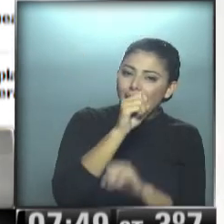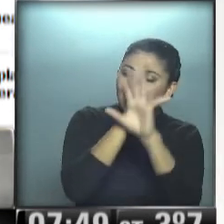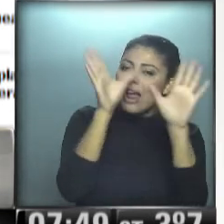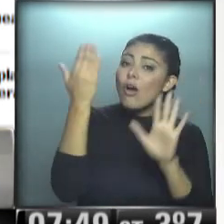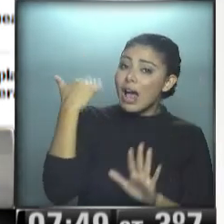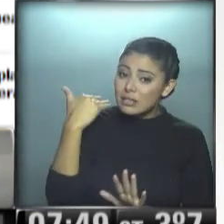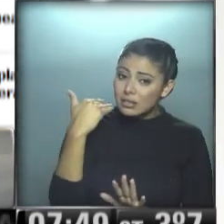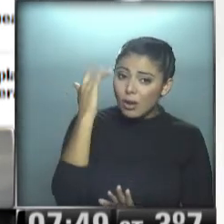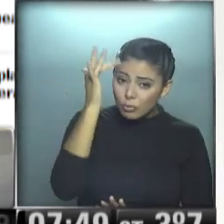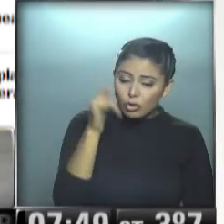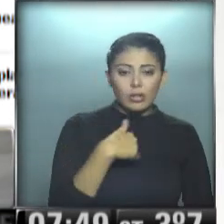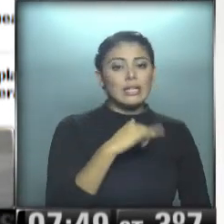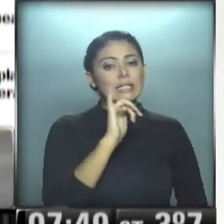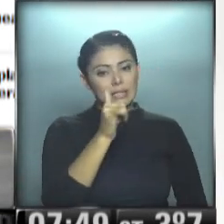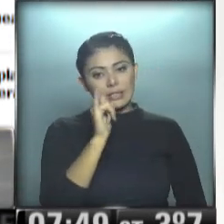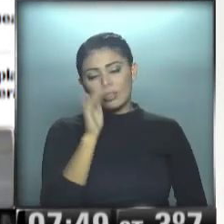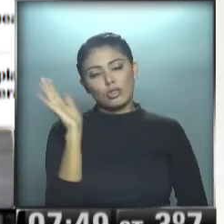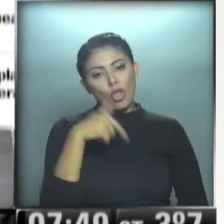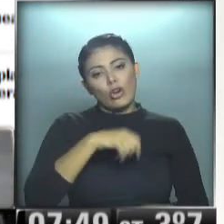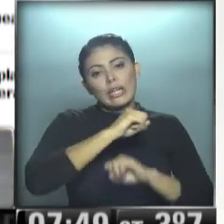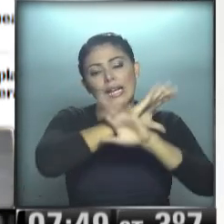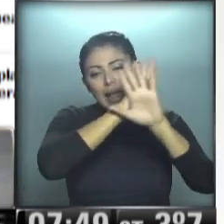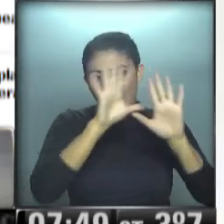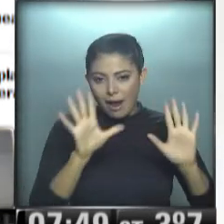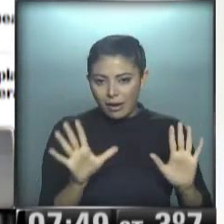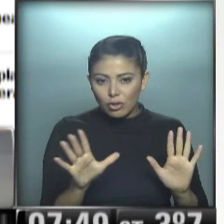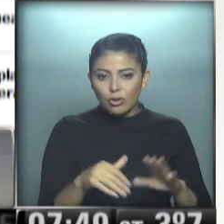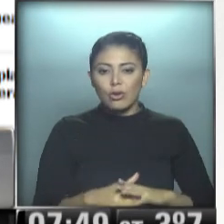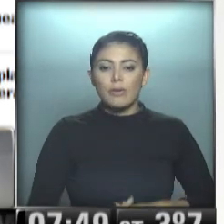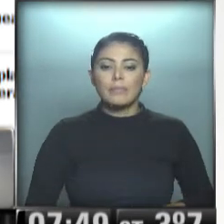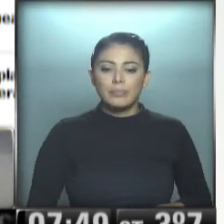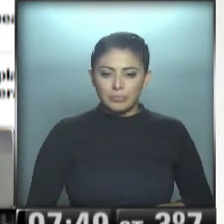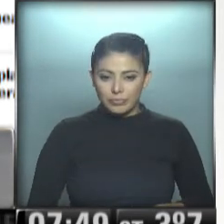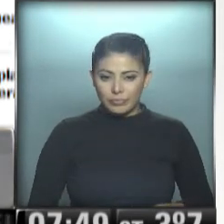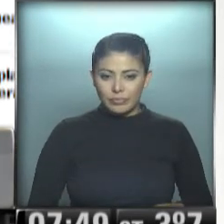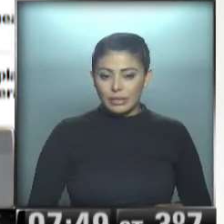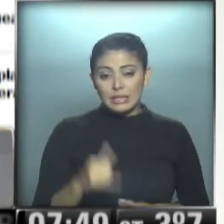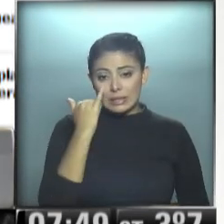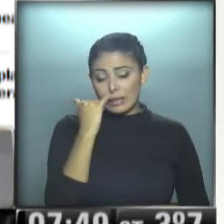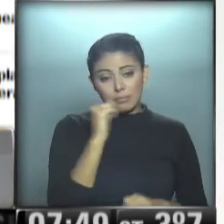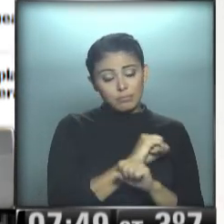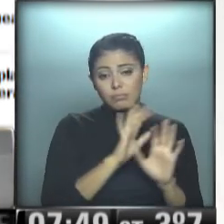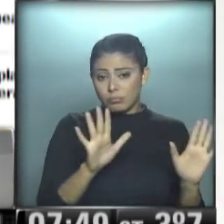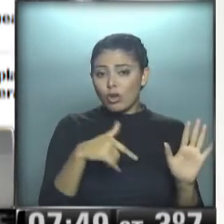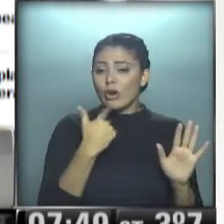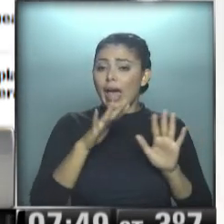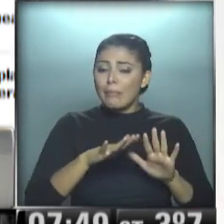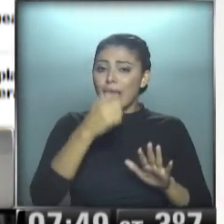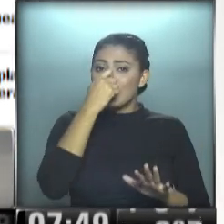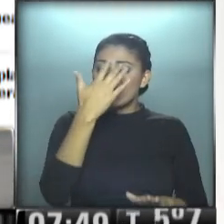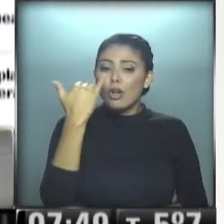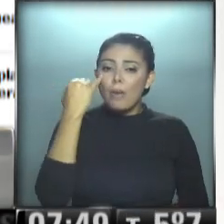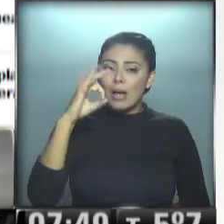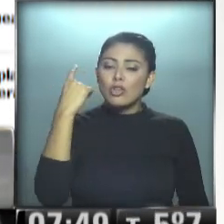ayer, Monseñor Karcher? Sí, queda todo claro a hoy quedamos ya en que estamos esperando el 25 de mayo